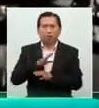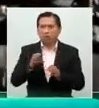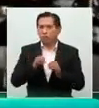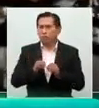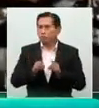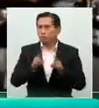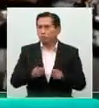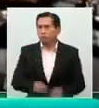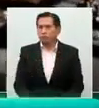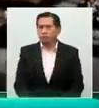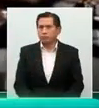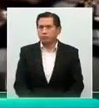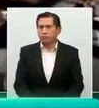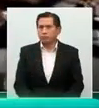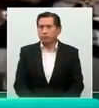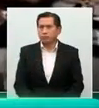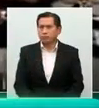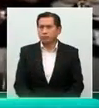movilización?